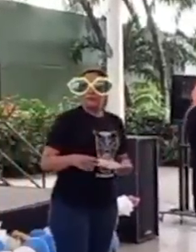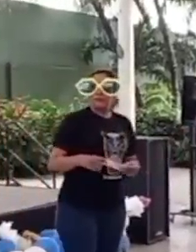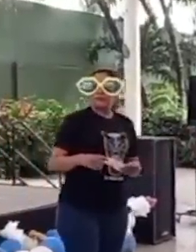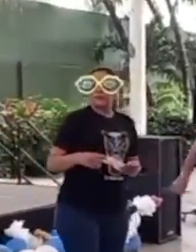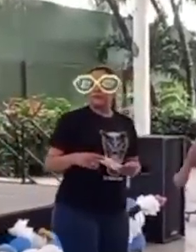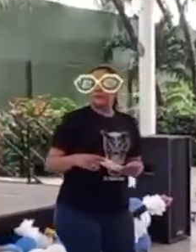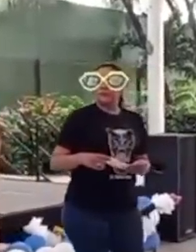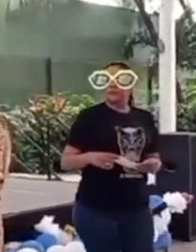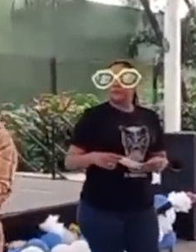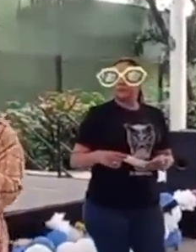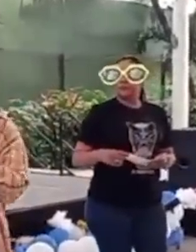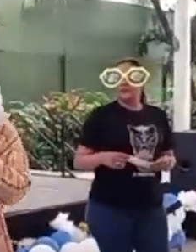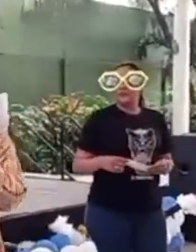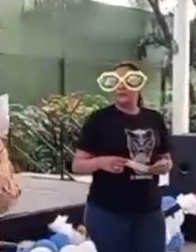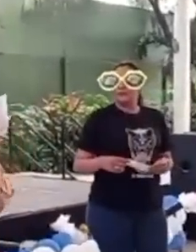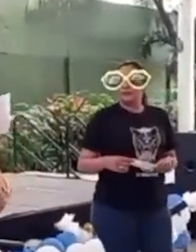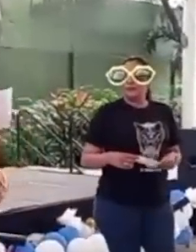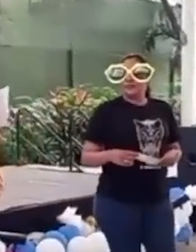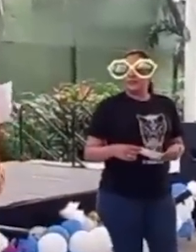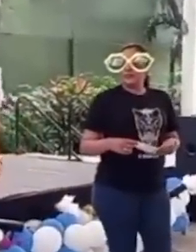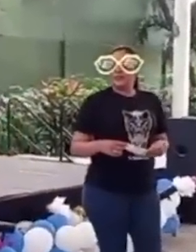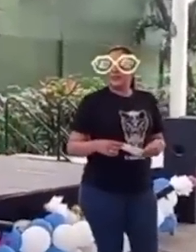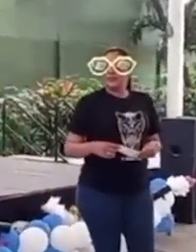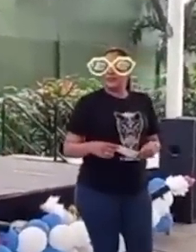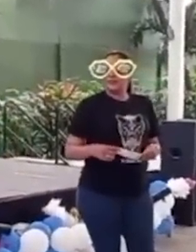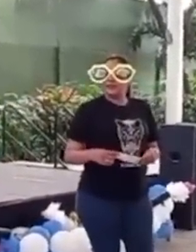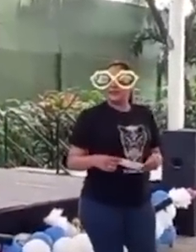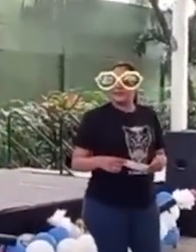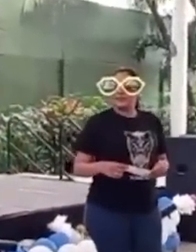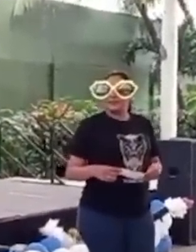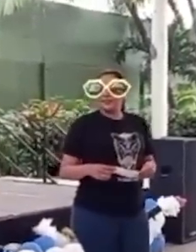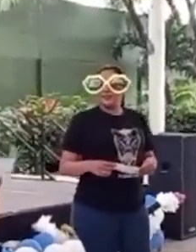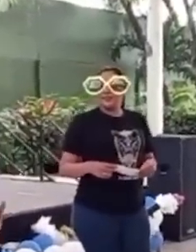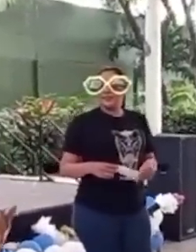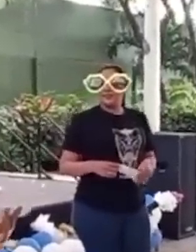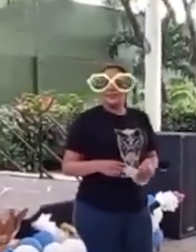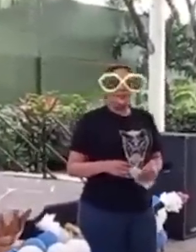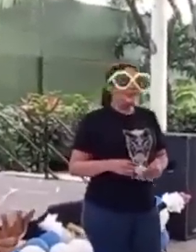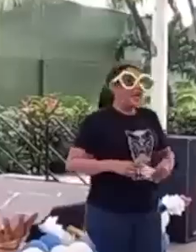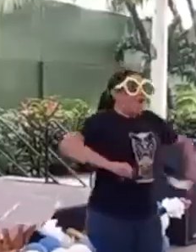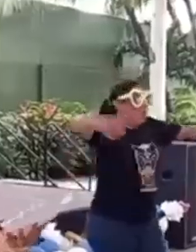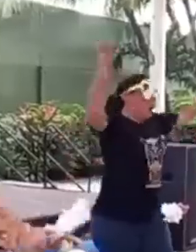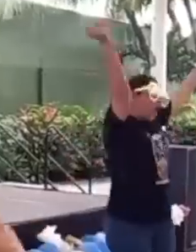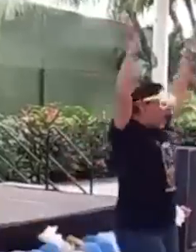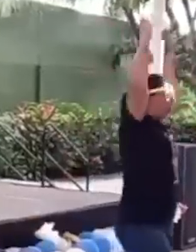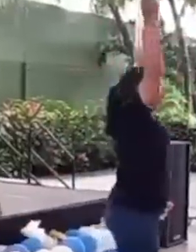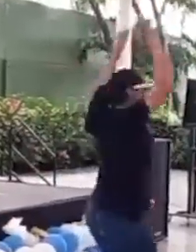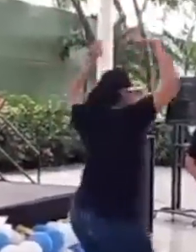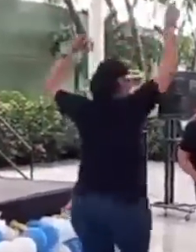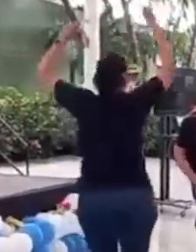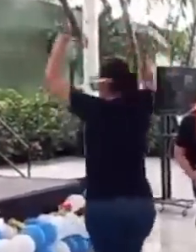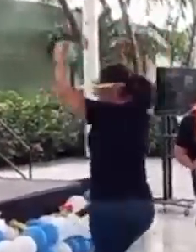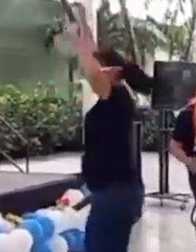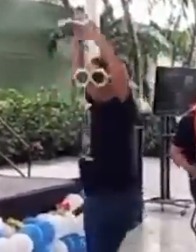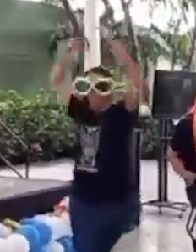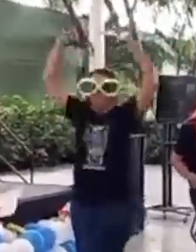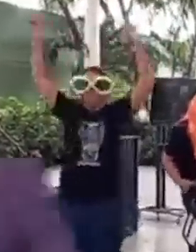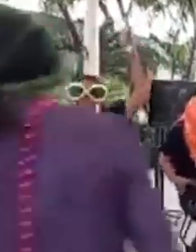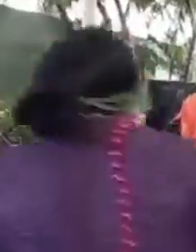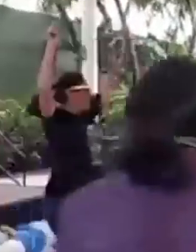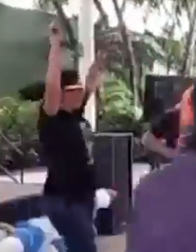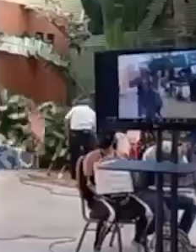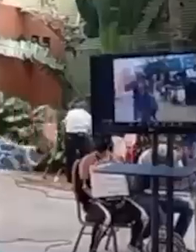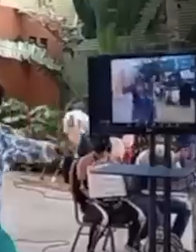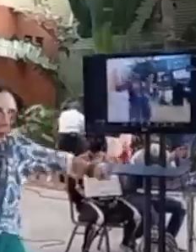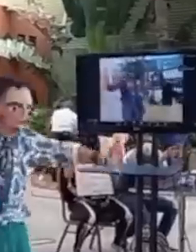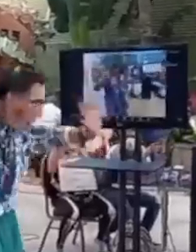chamuca! ¡Cada día más sorda y más muca! ¡Y a pesar del bozal, seguimos en el bacanal! Un